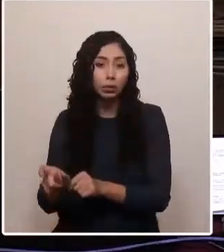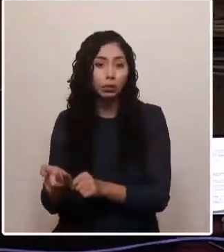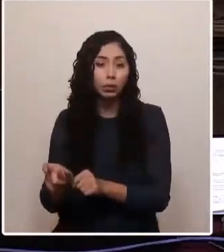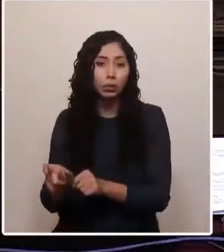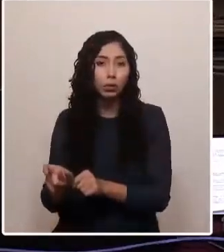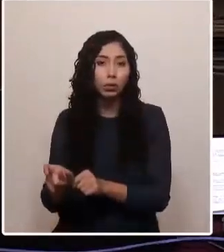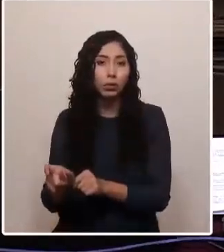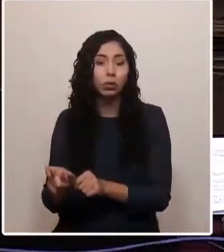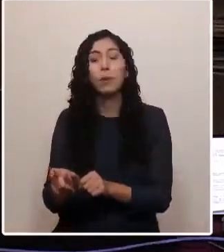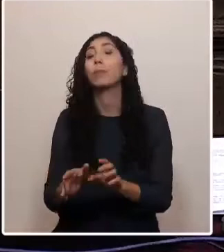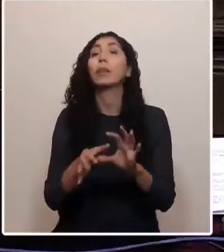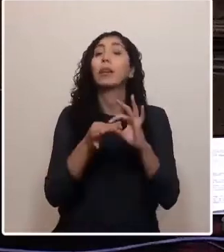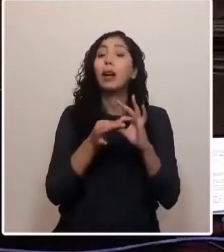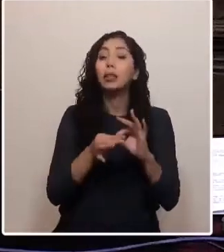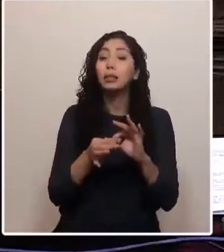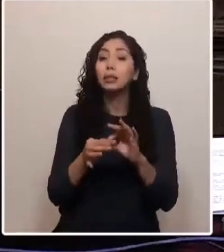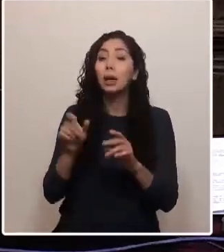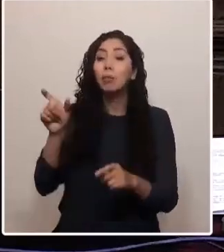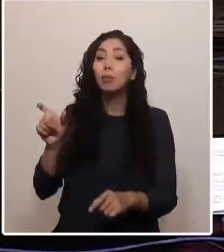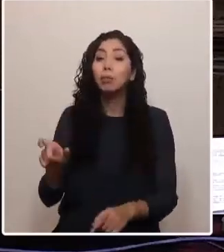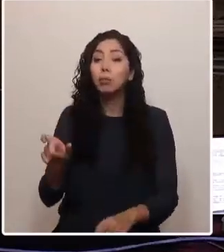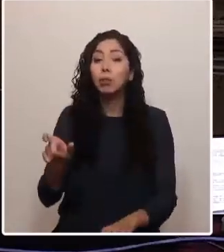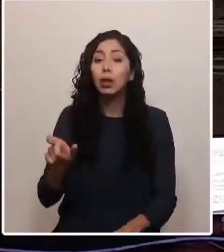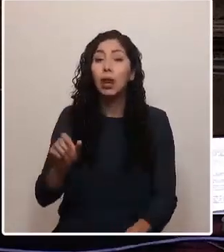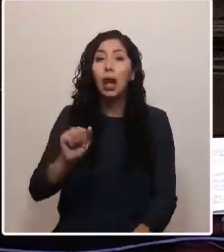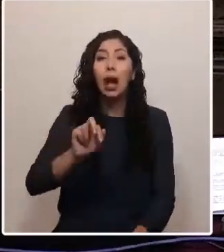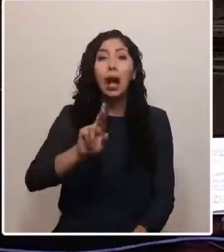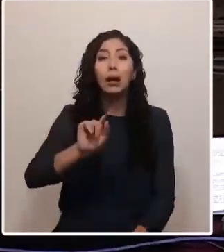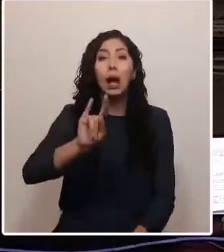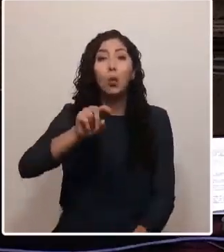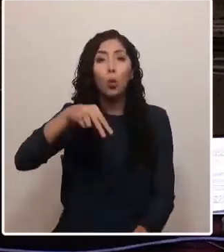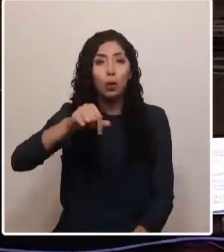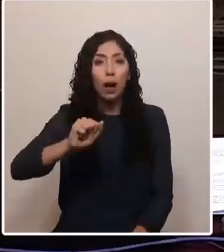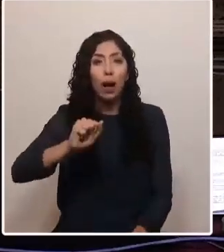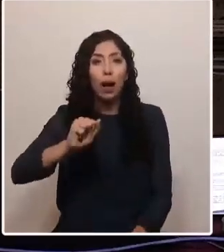Bien, gracias. Tiene la palabra el convencional Francisca Araúna, hasta por 4 minutos.